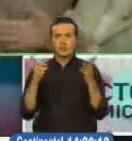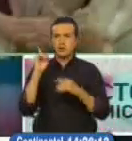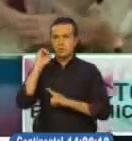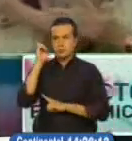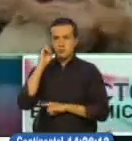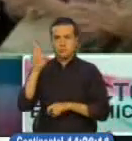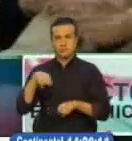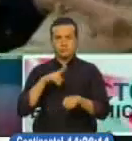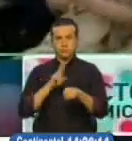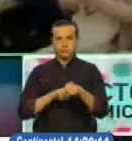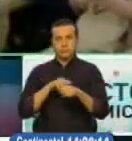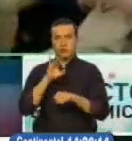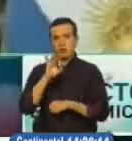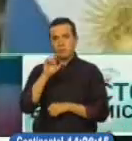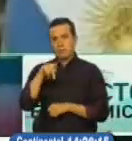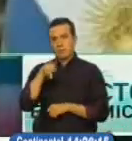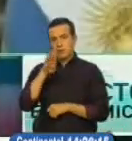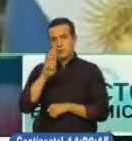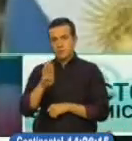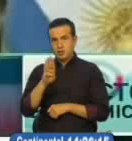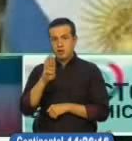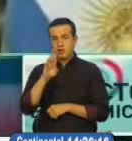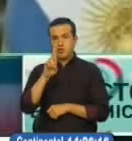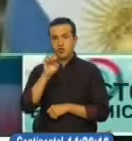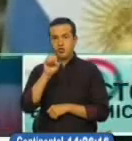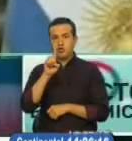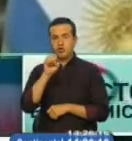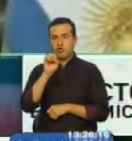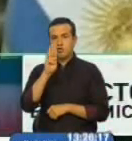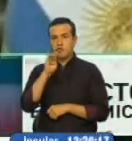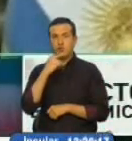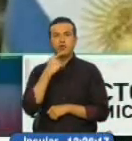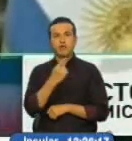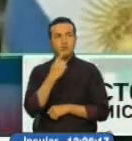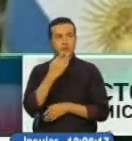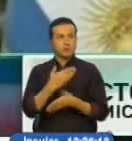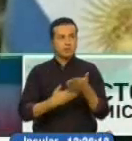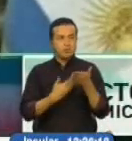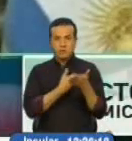diputado nacional del FPV, Rodolfo Taylade. El mandatario